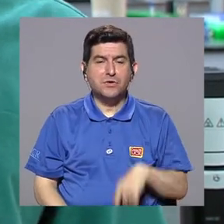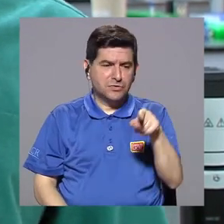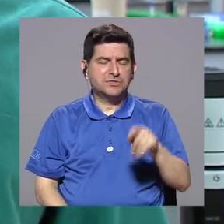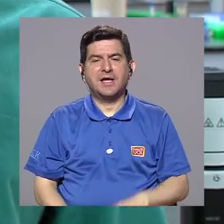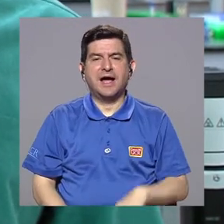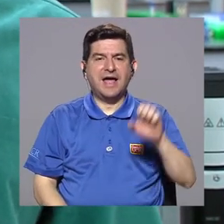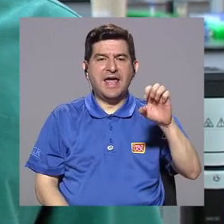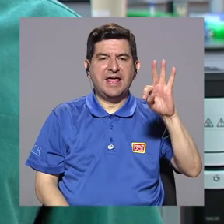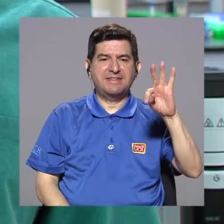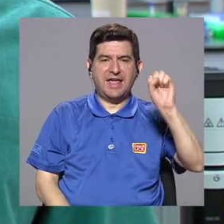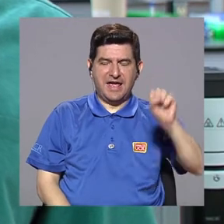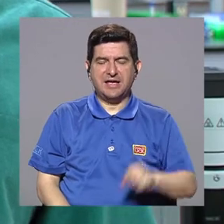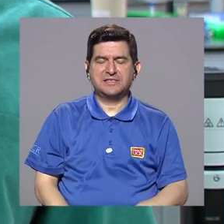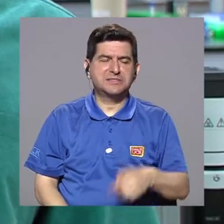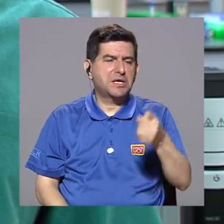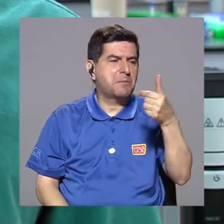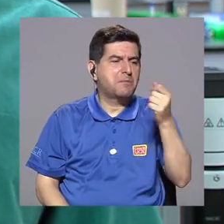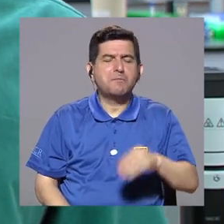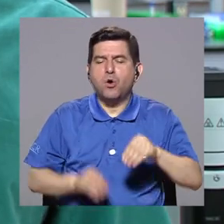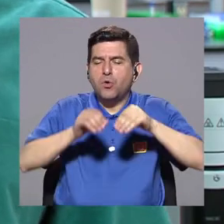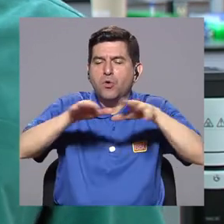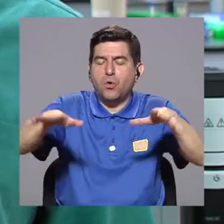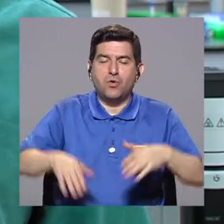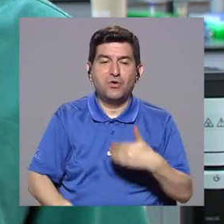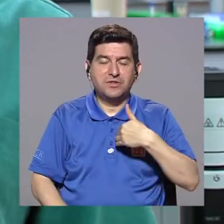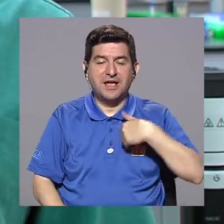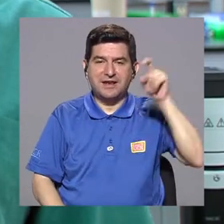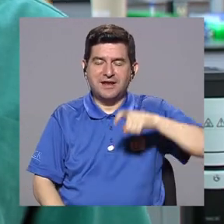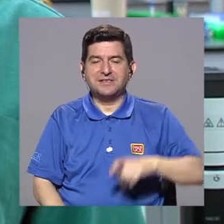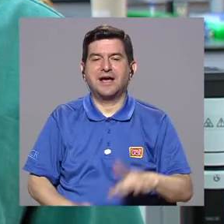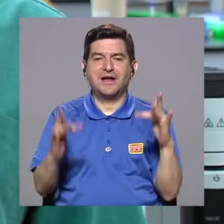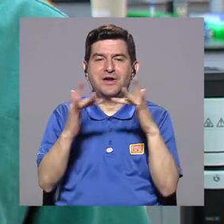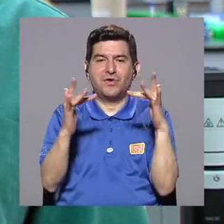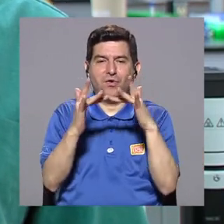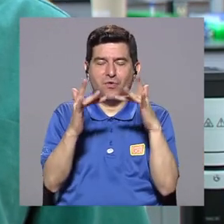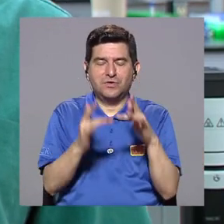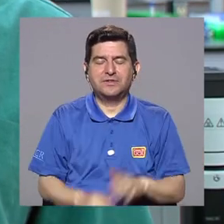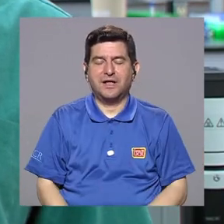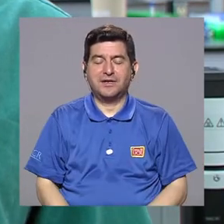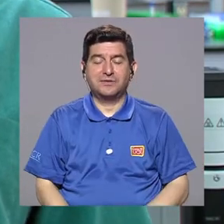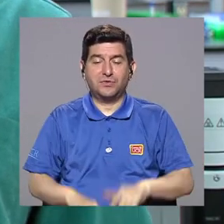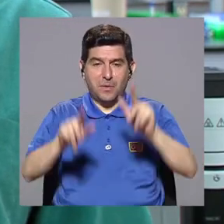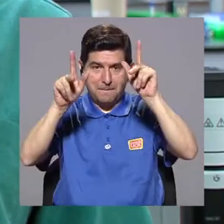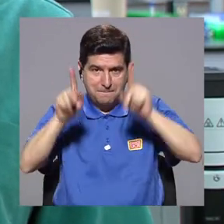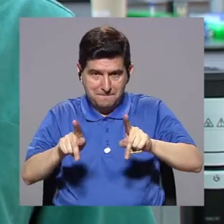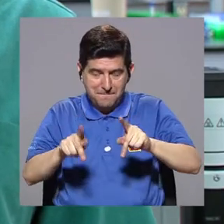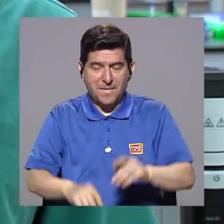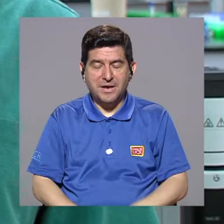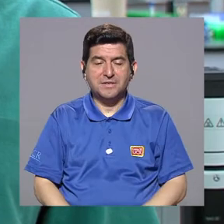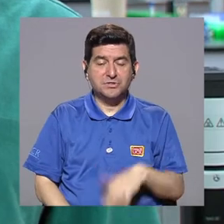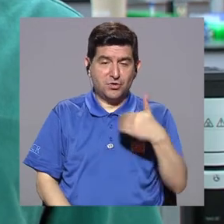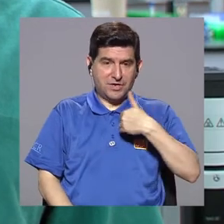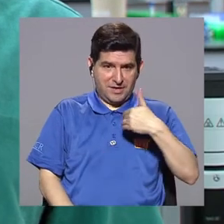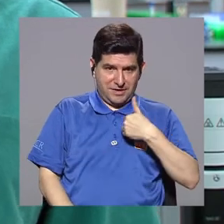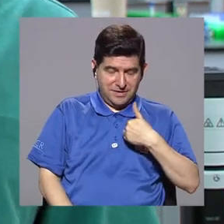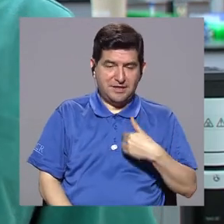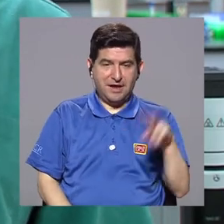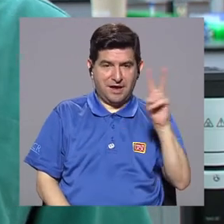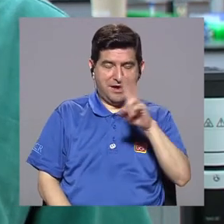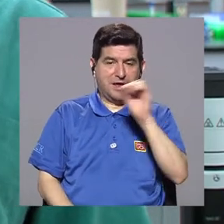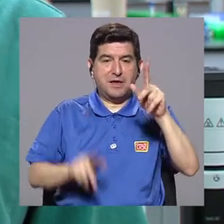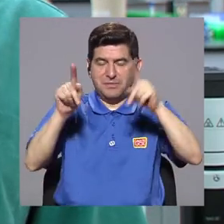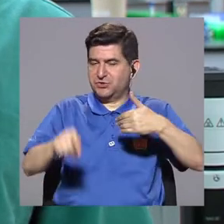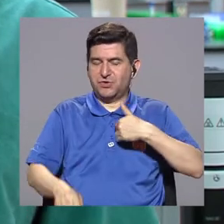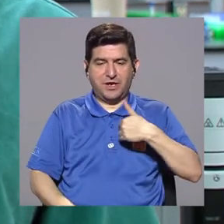de transmisión sexual es un virus de baja probabilidad de transmisión porque tiene que haber un contacto muy estrecho entre la persona que porta el virus